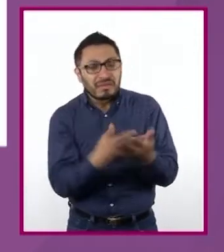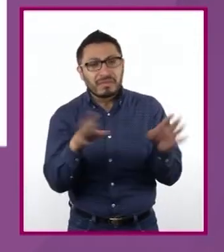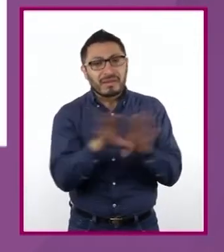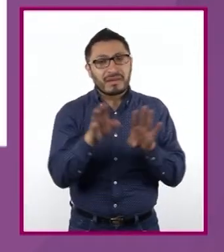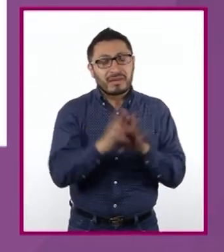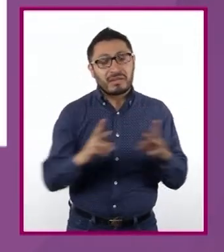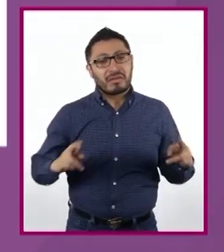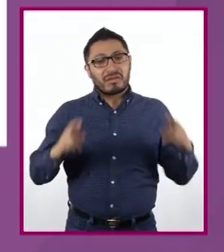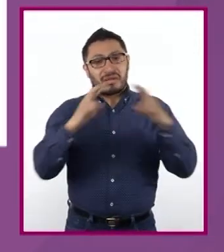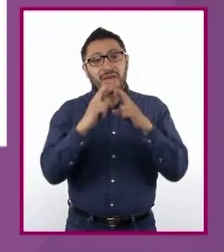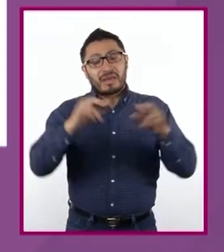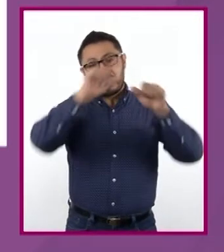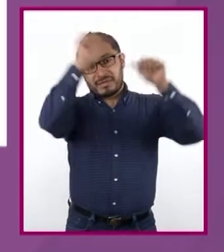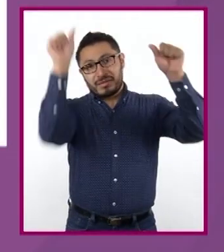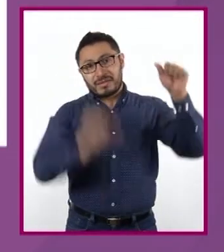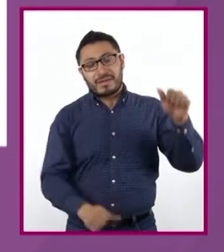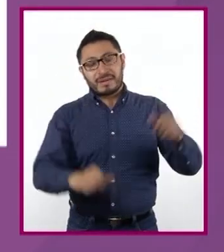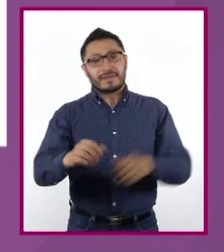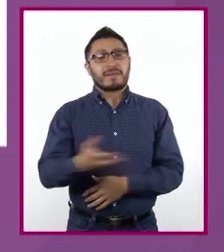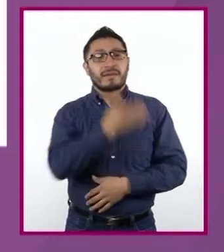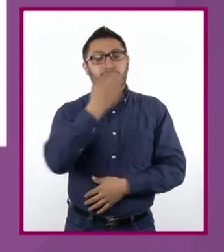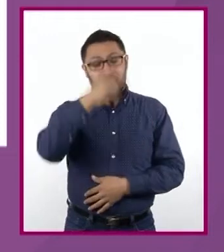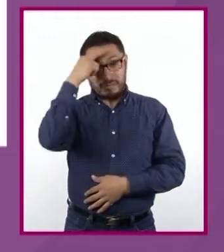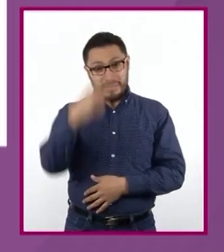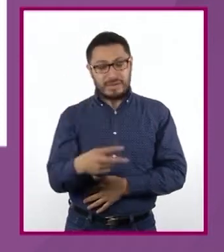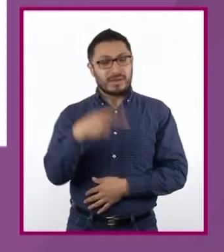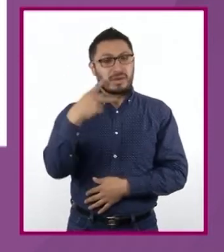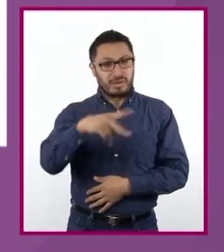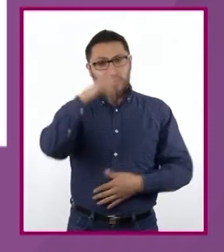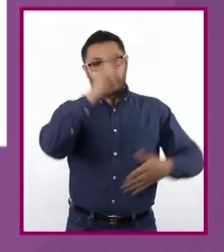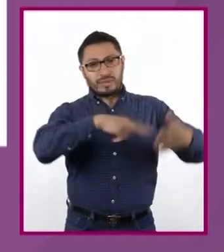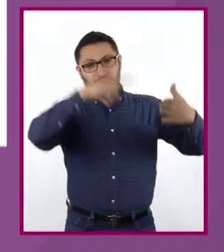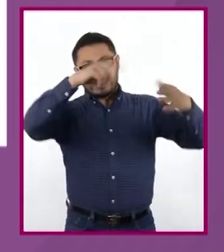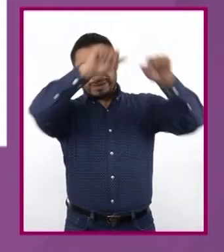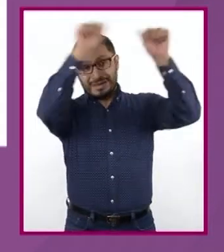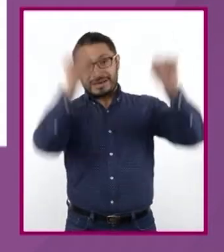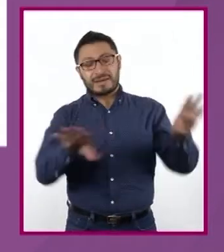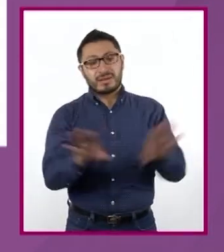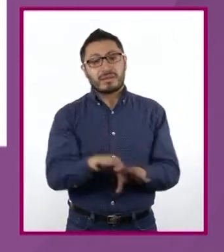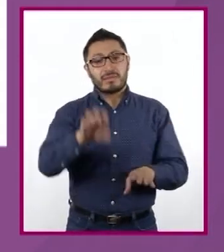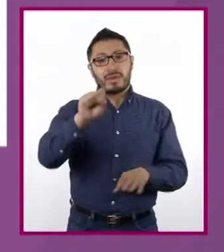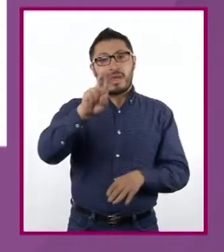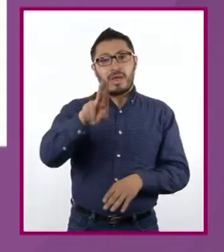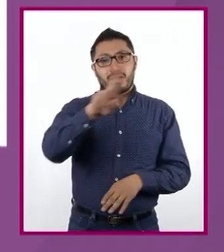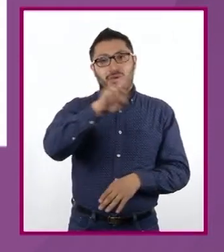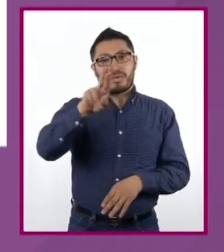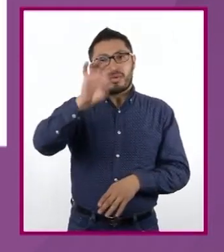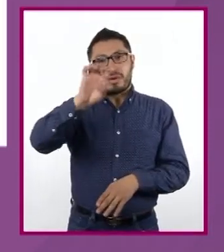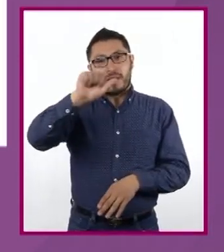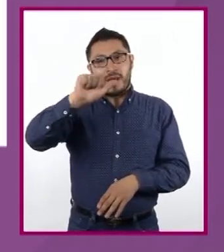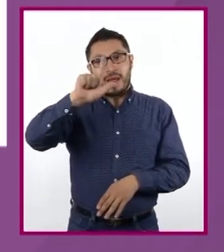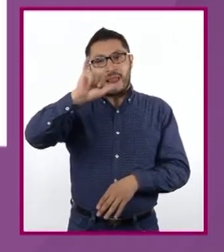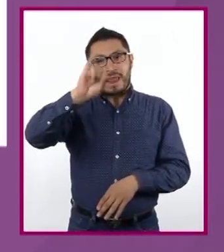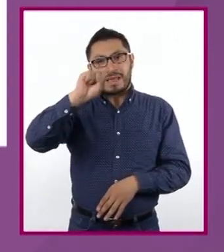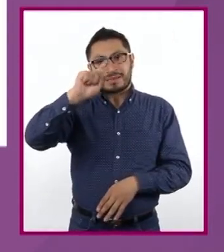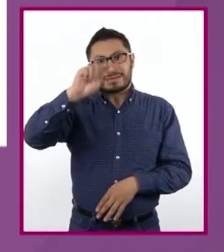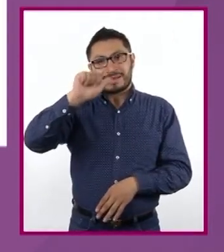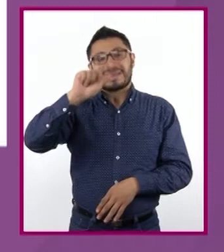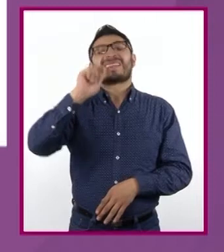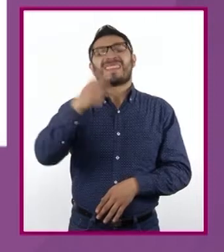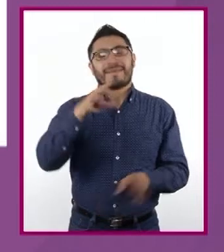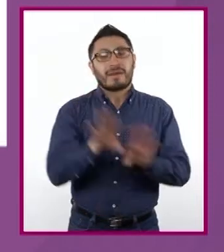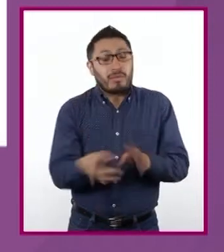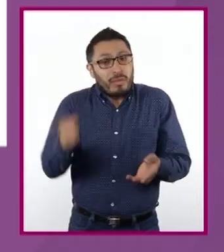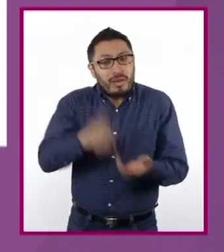arte popular mexicano. Su arte fue catalogado como surrealista, es decir, que viene de los